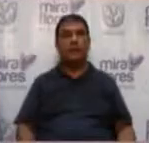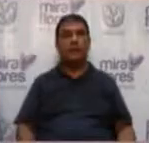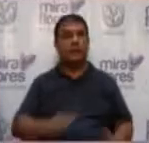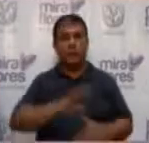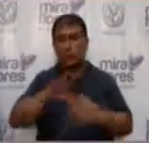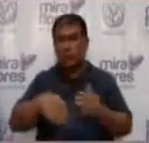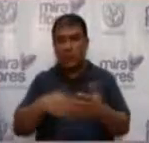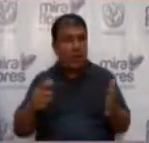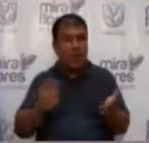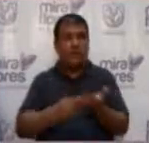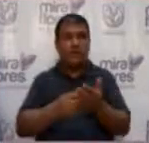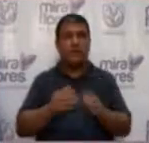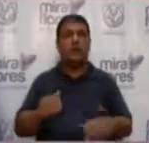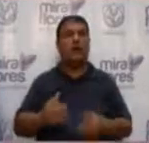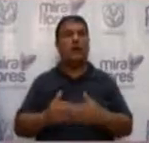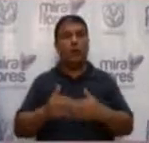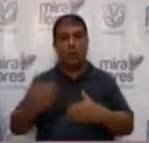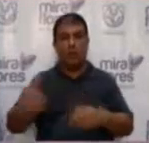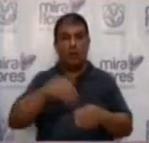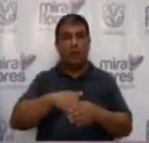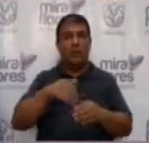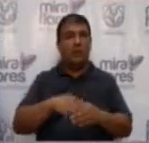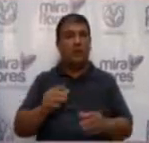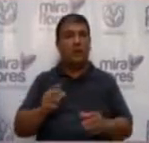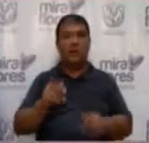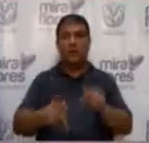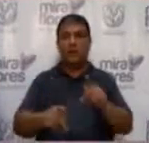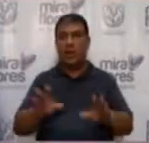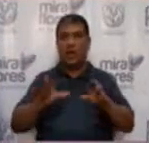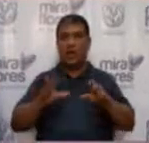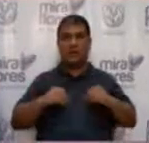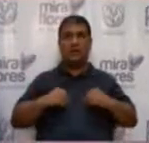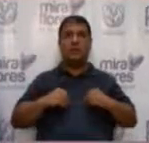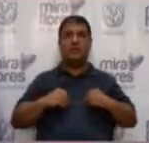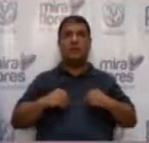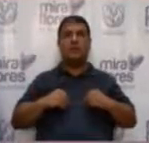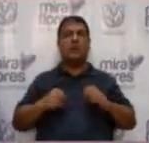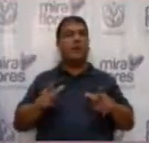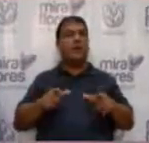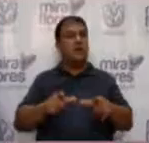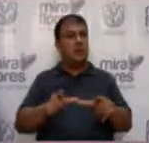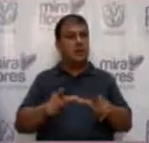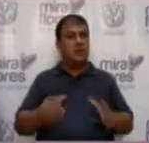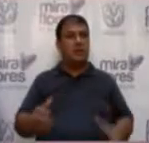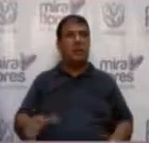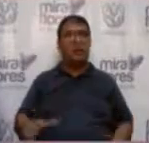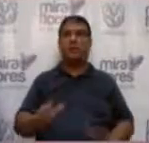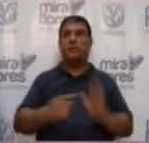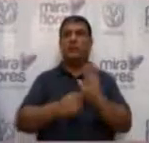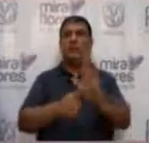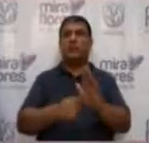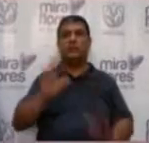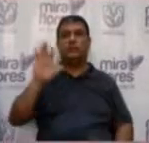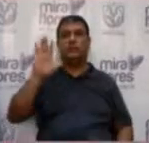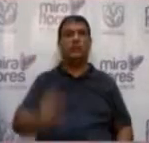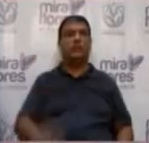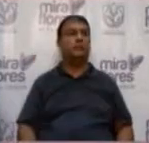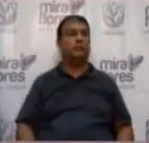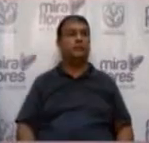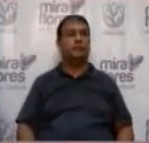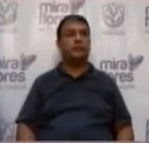No habiendo debate, vamos a proceder a votar. Aquellos miembros del Consejo que estén a favor de esta licencia y autorización de viaje, si no se expresa en señal de